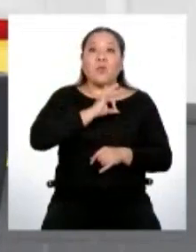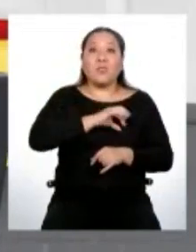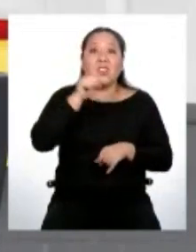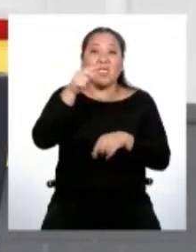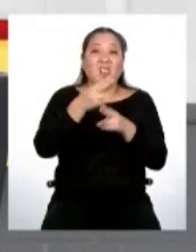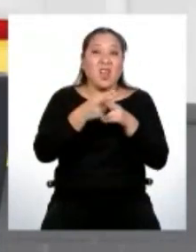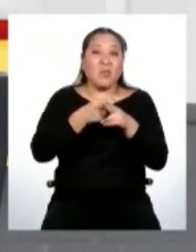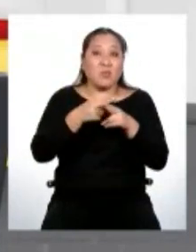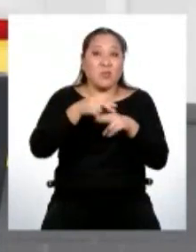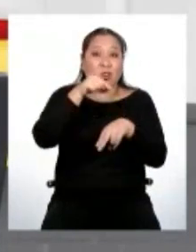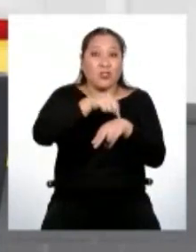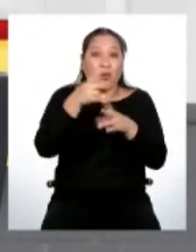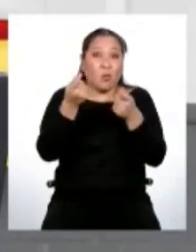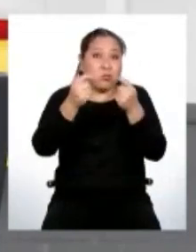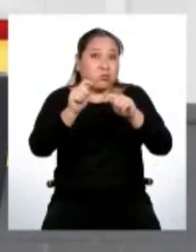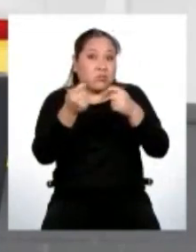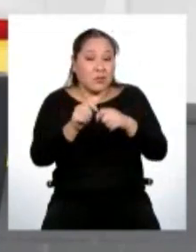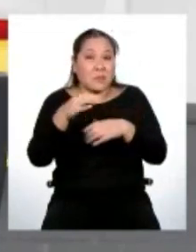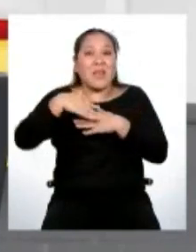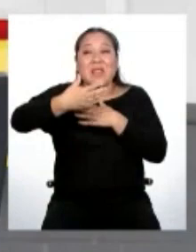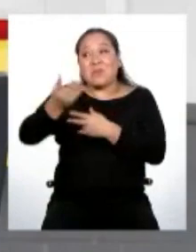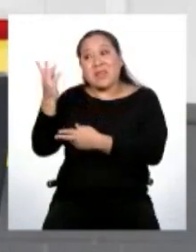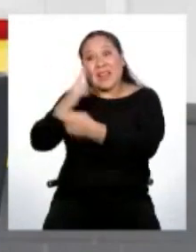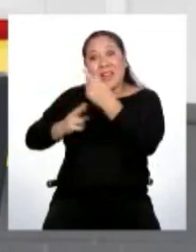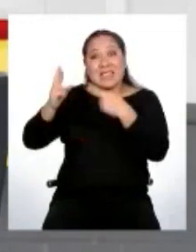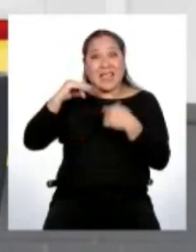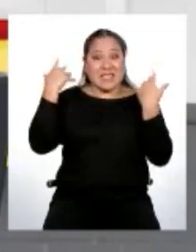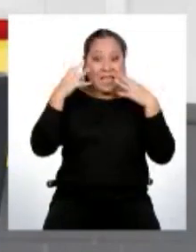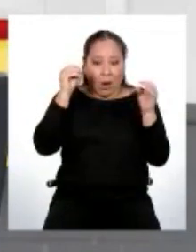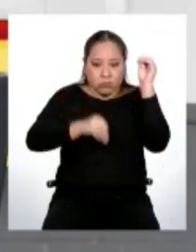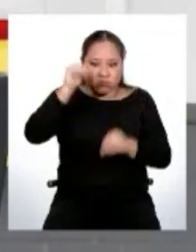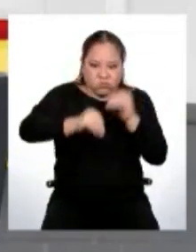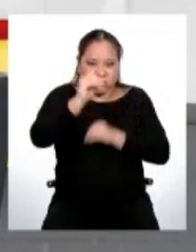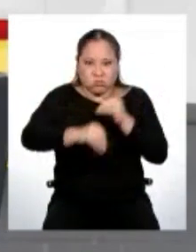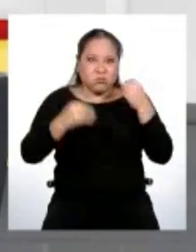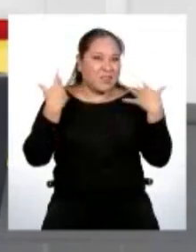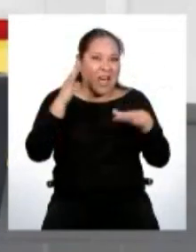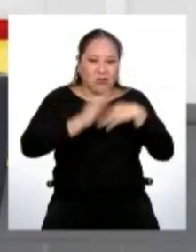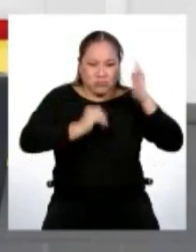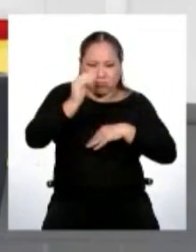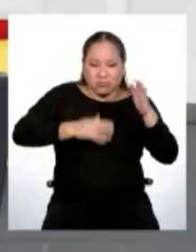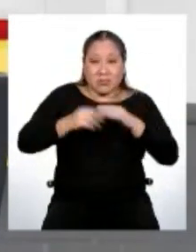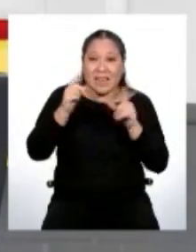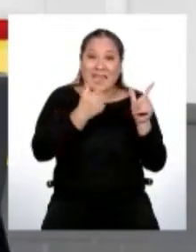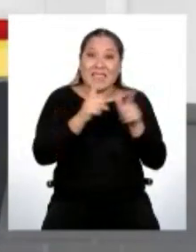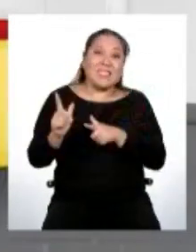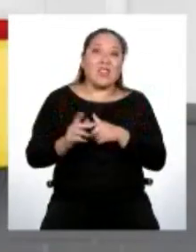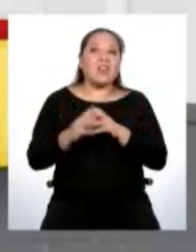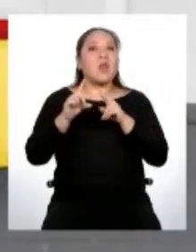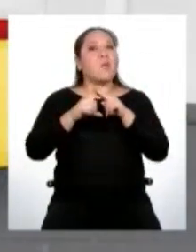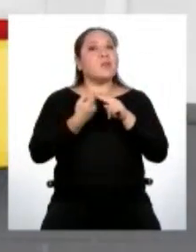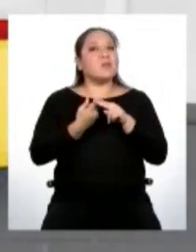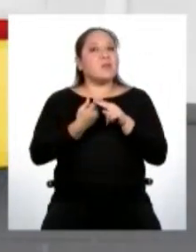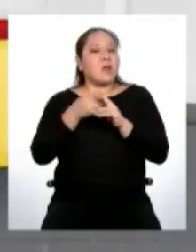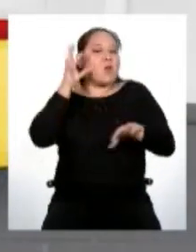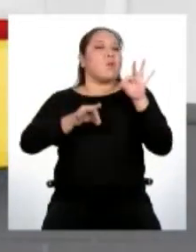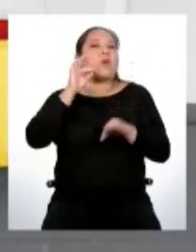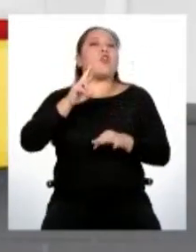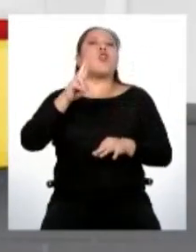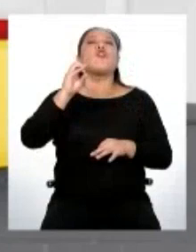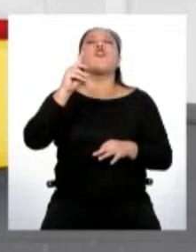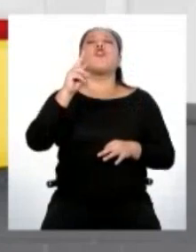estos minutos de pausa para que al volver pueda ya tener todo armado y empezar con mi gran obra,